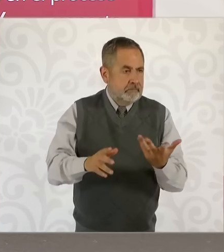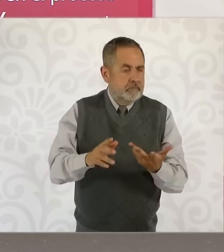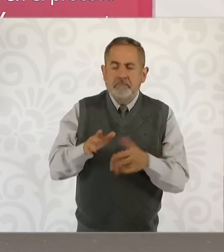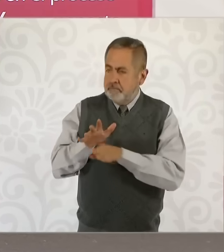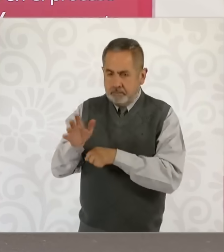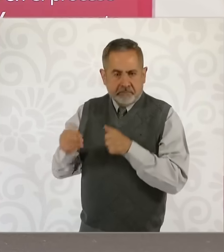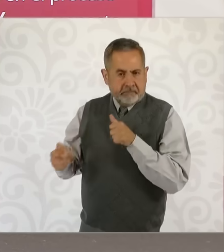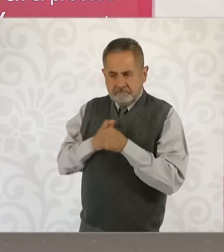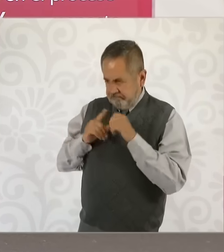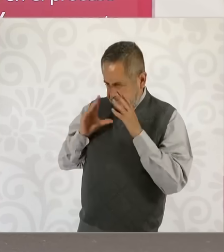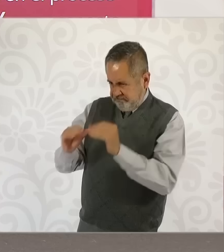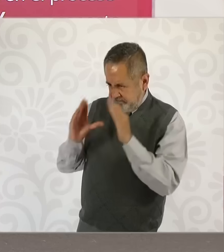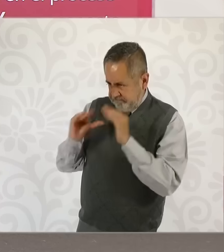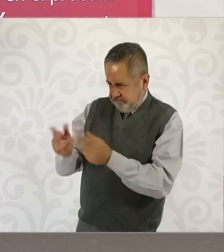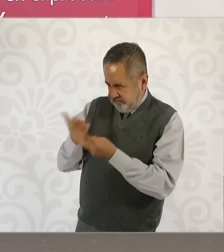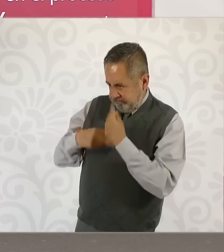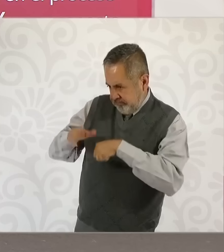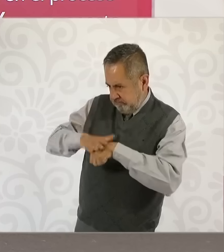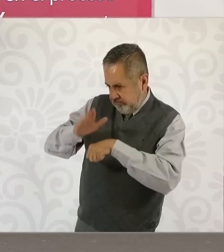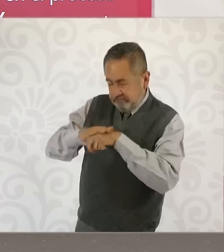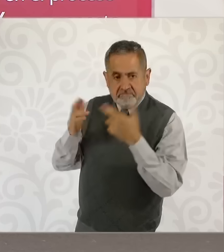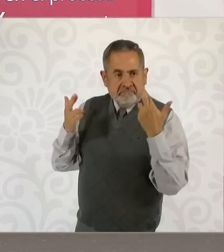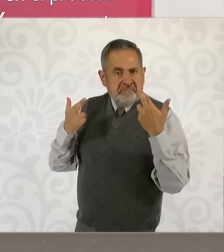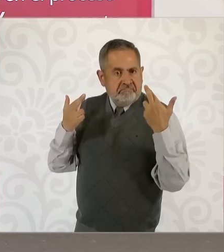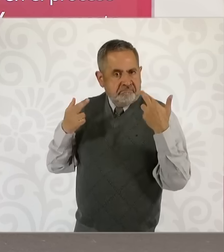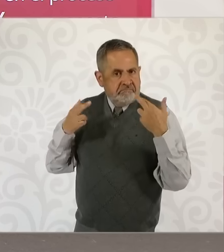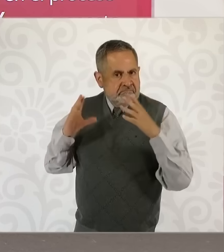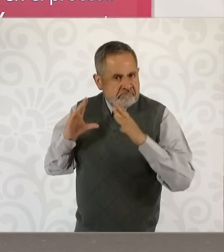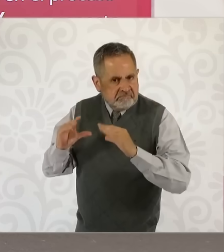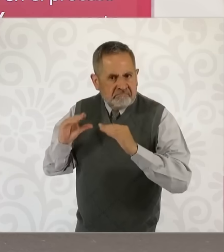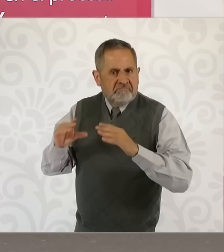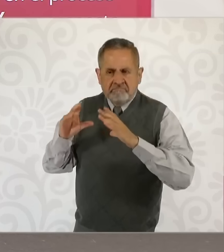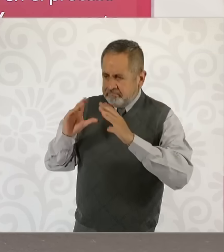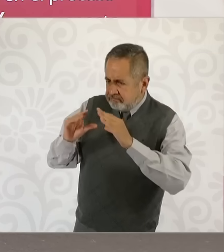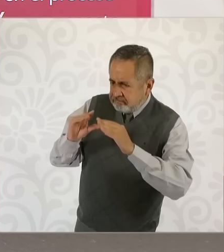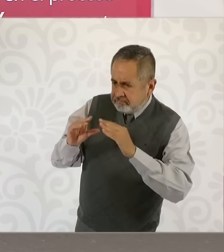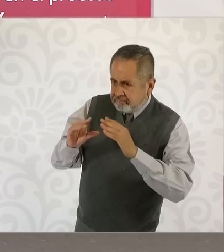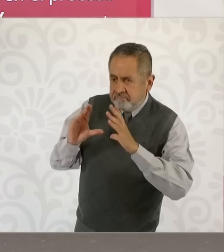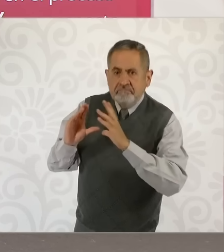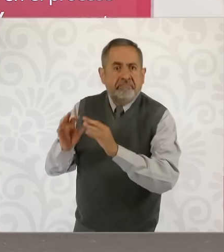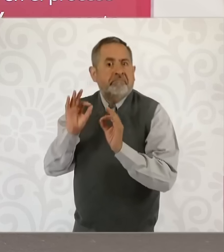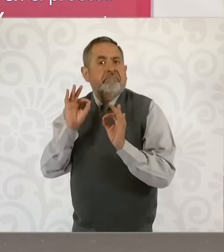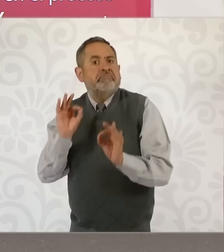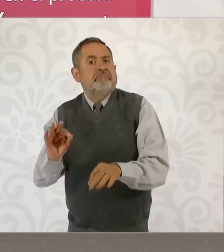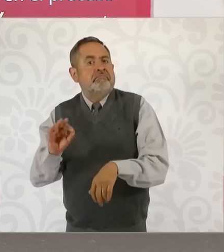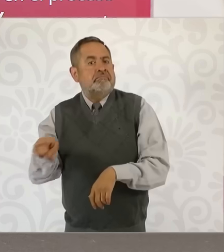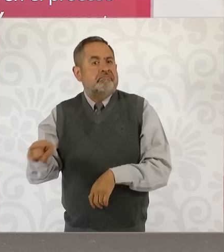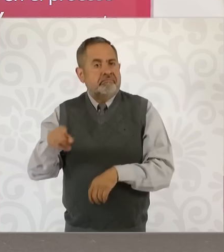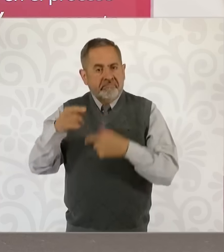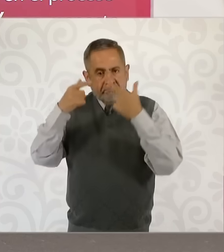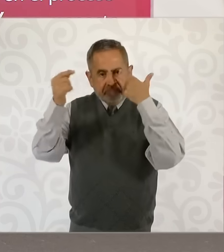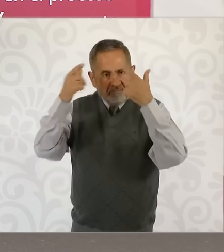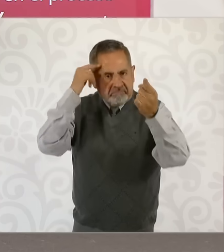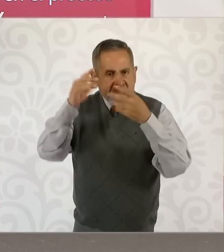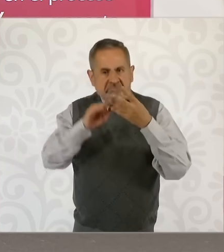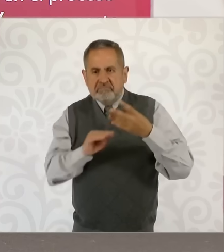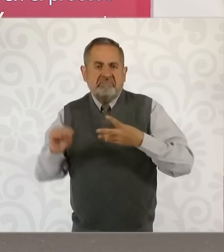o el número de cirugías. Y efectivamente, este año sí rompimos récord en la captación,